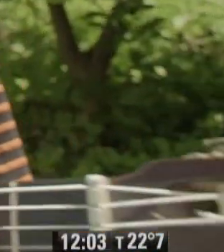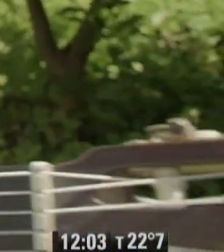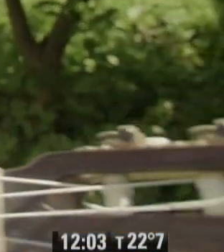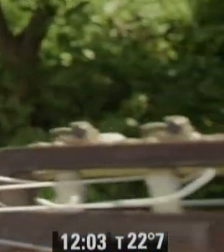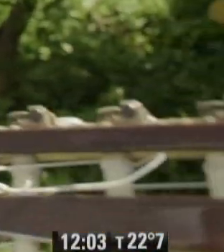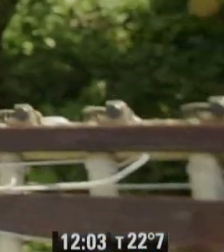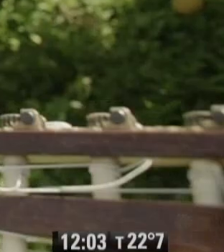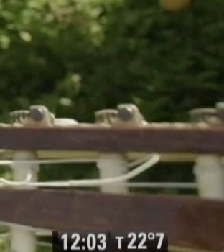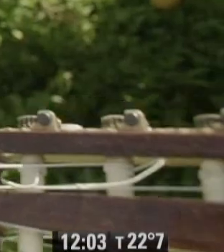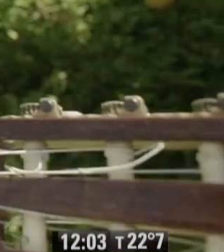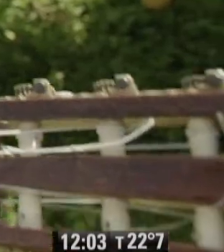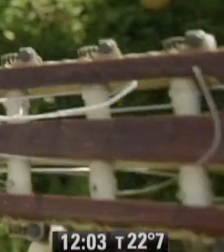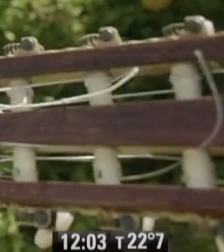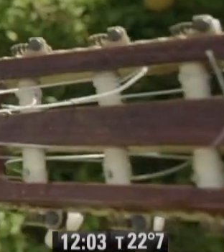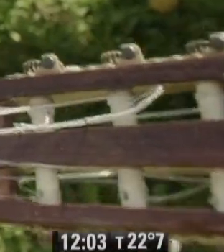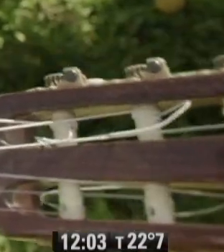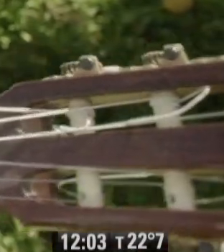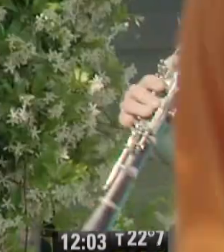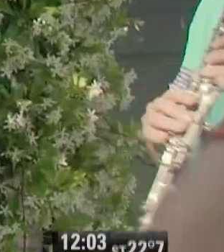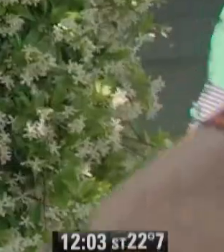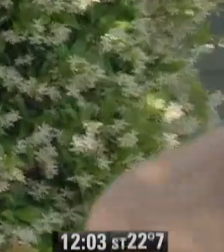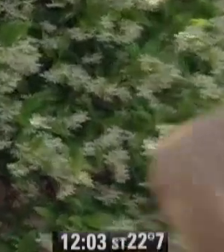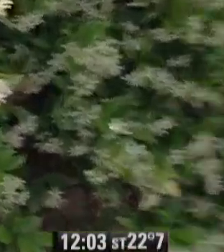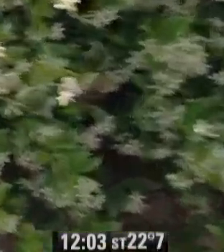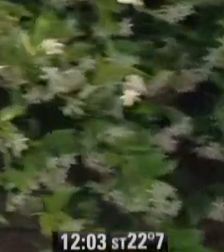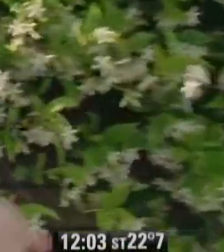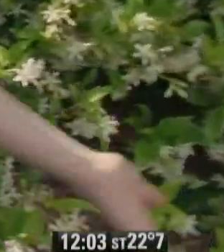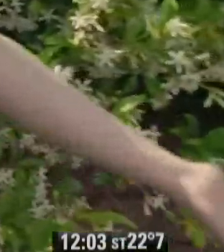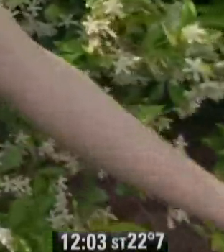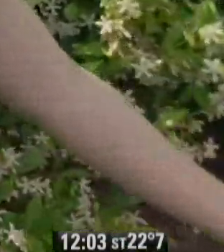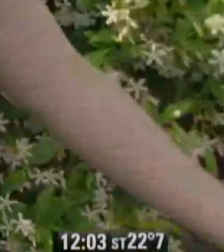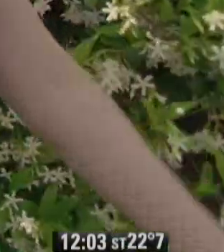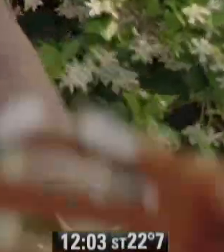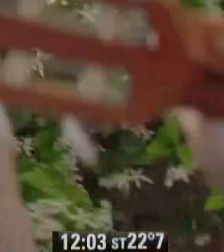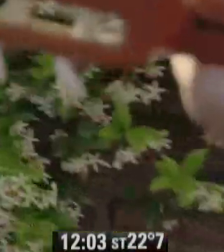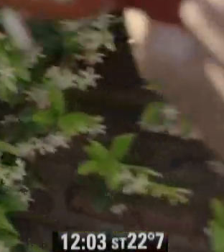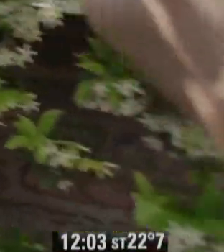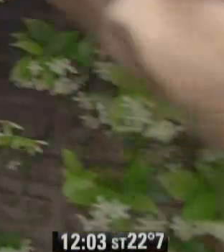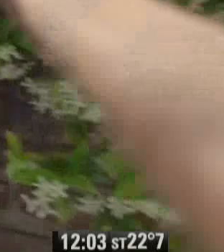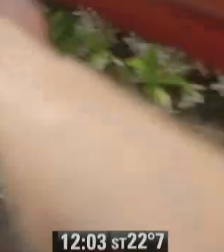Son tan blancas y perfumadas que yo las quiero.